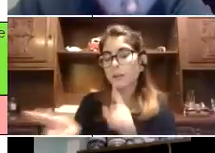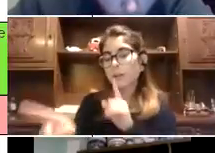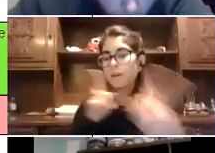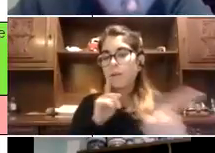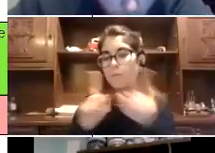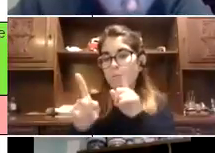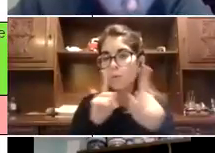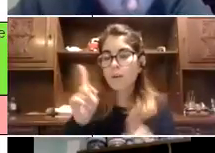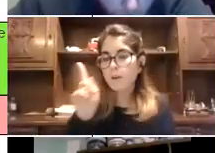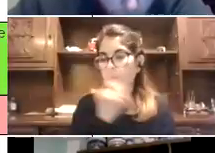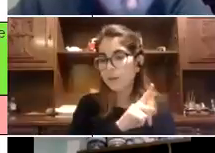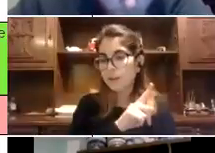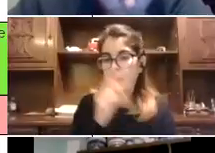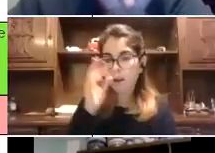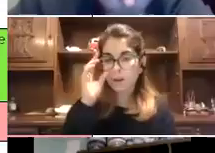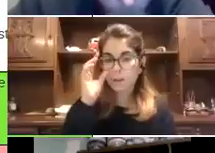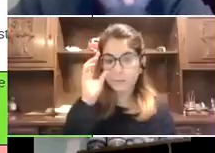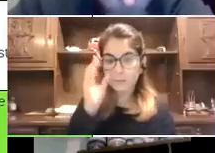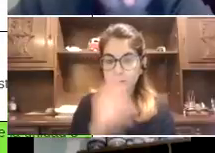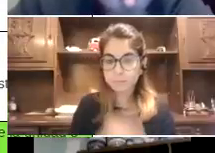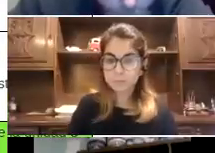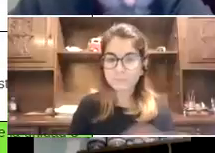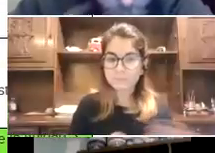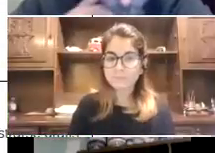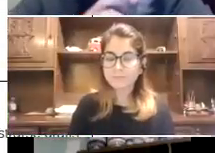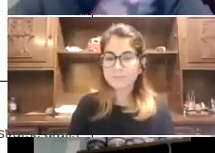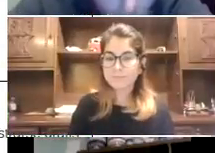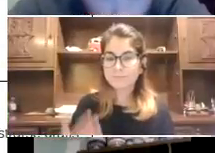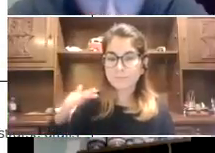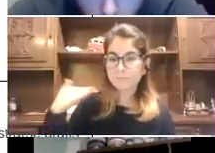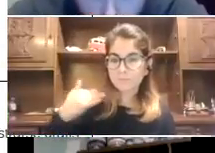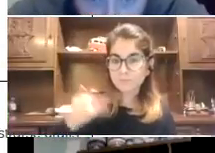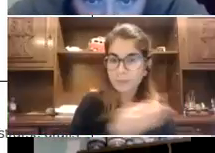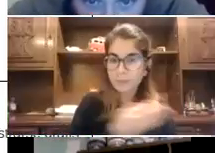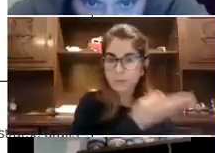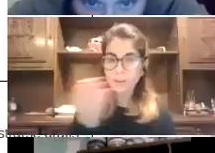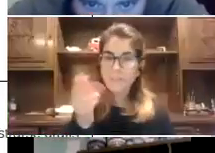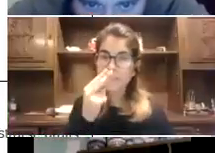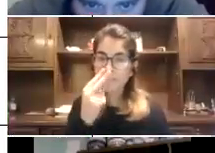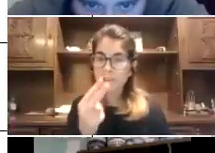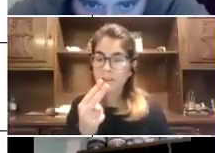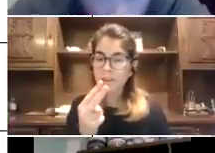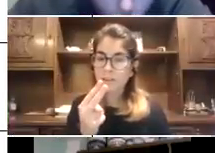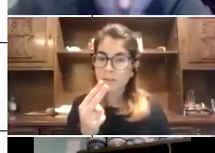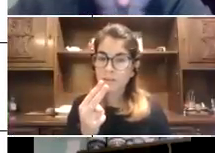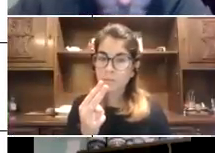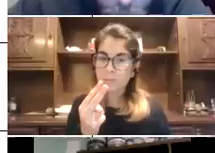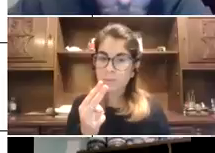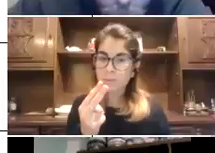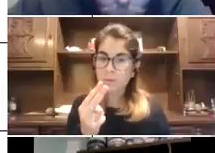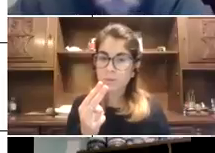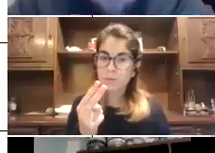final. Por lo tanto, es necesario que miremos o revisemos o ajustemos las ponderaciones de las evaluaciones